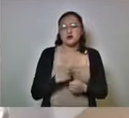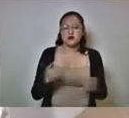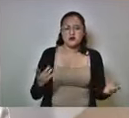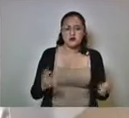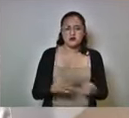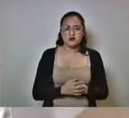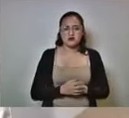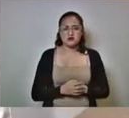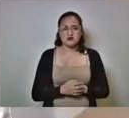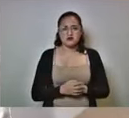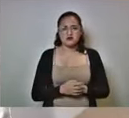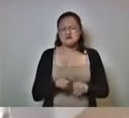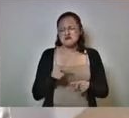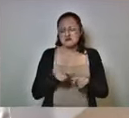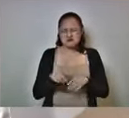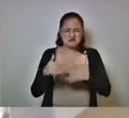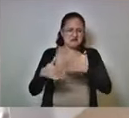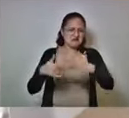¿Qué siguen haciéndolo?